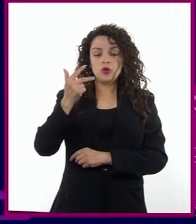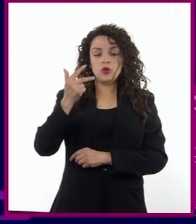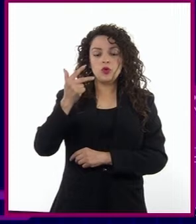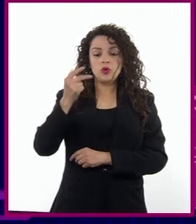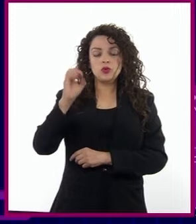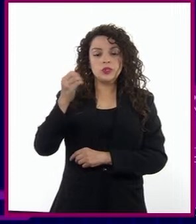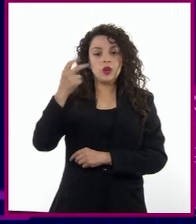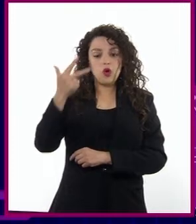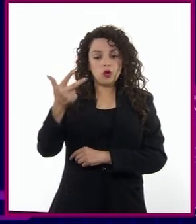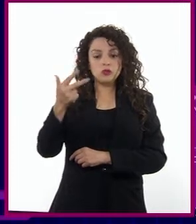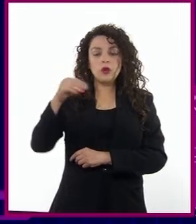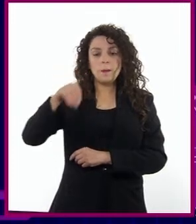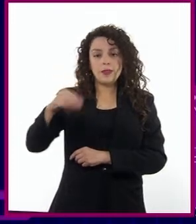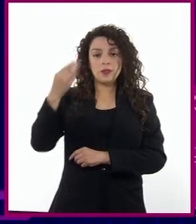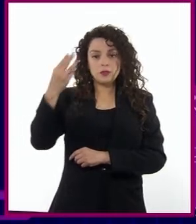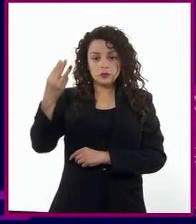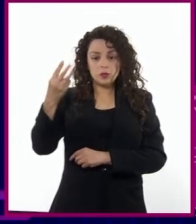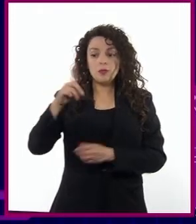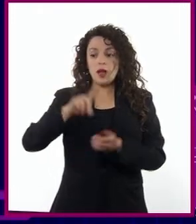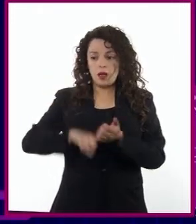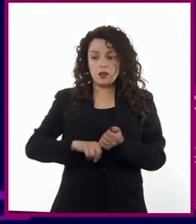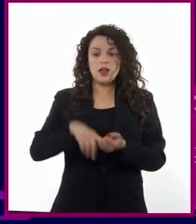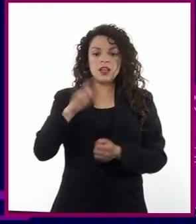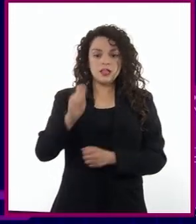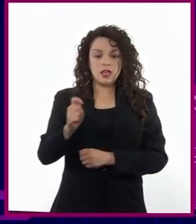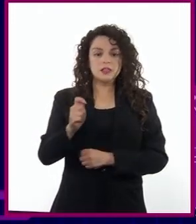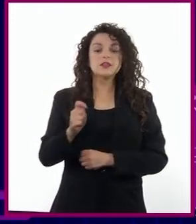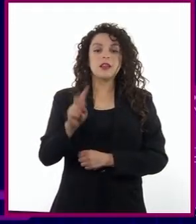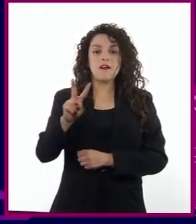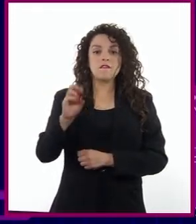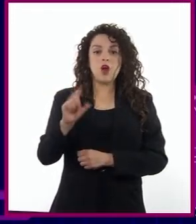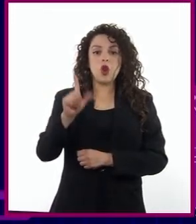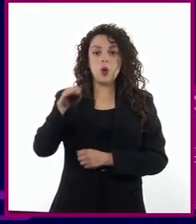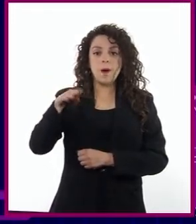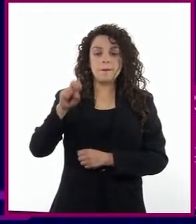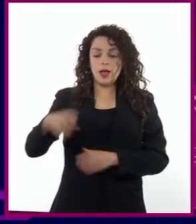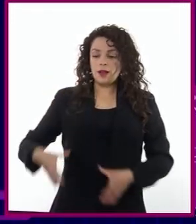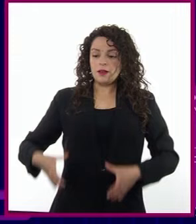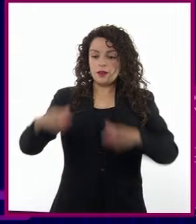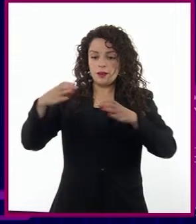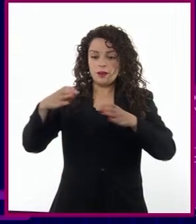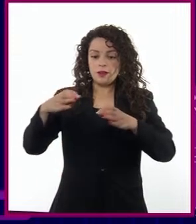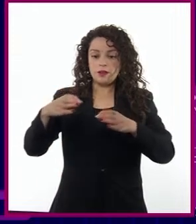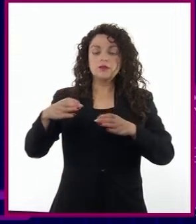58.08 metros cúbicos que representan el volumen del contenedor entre los